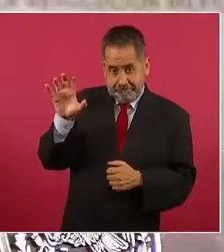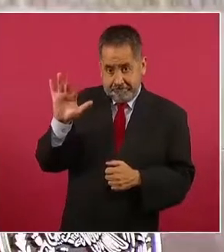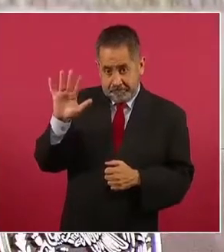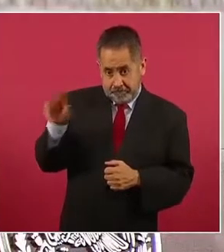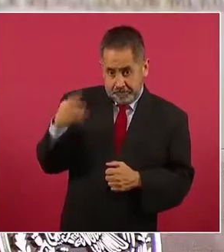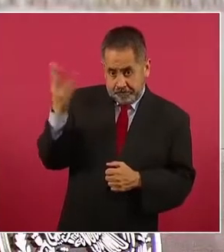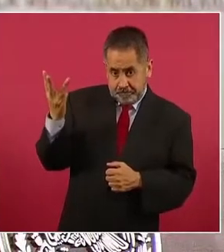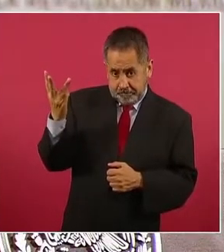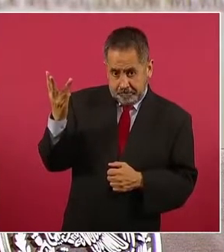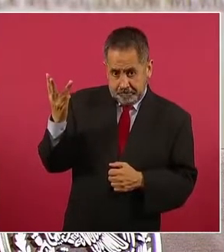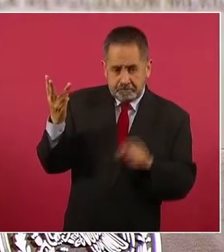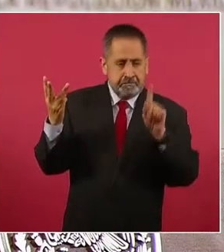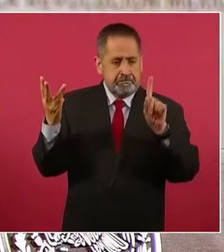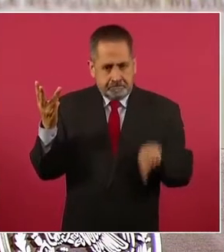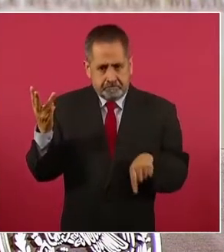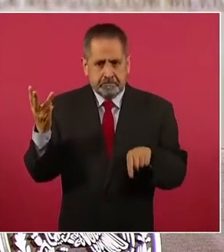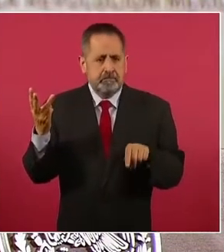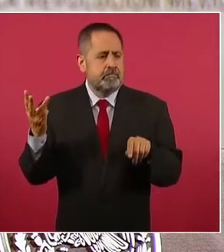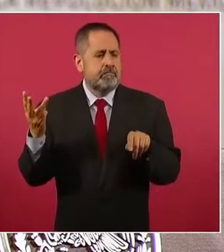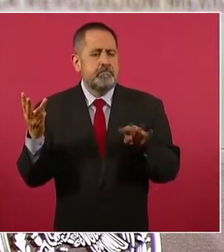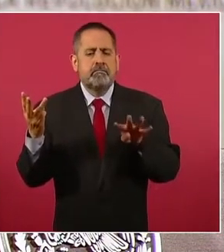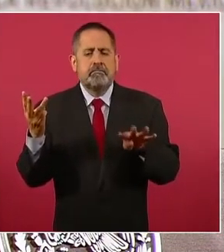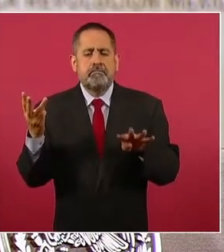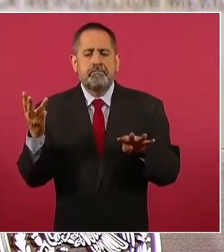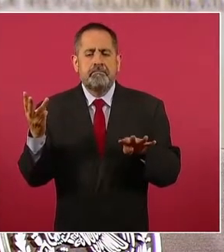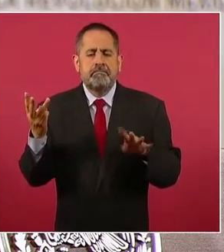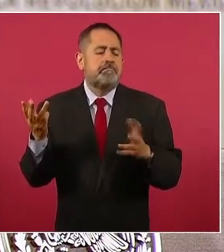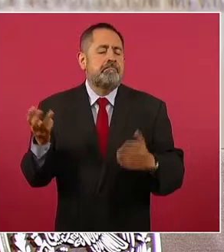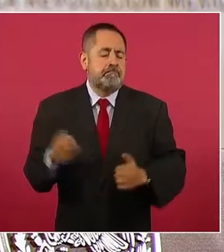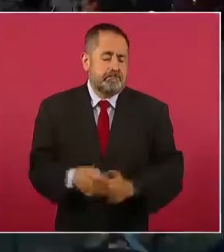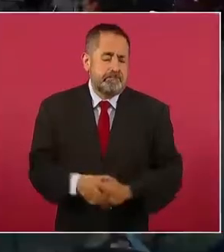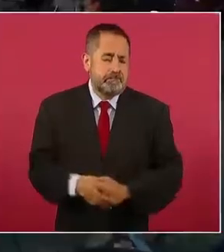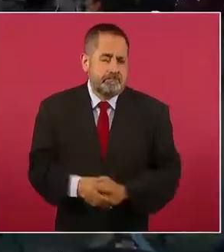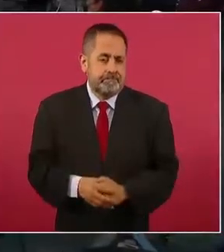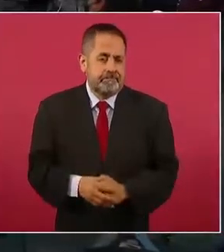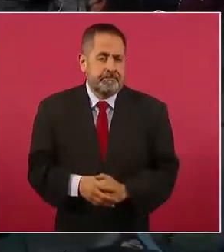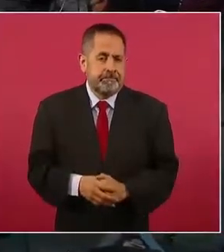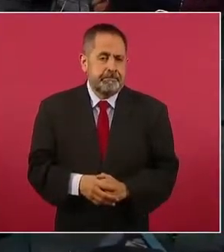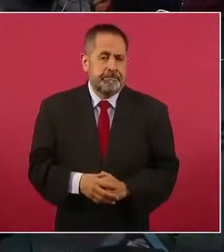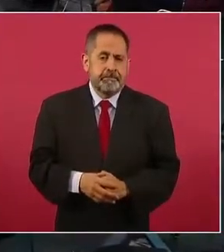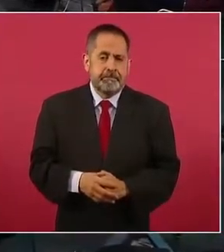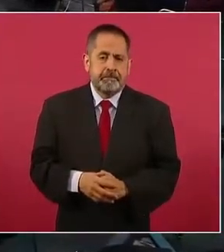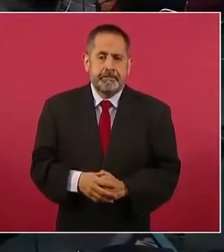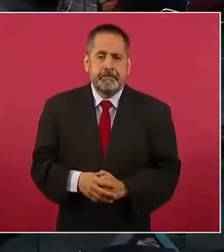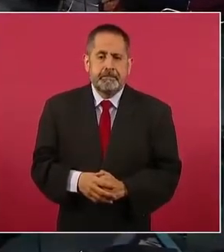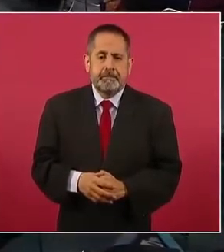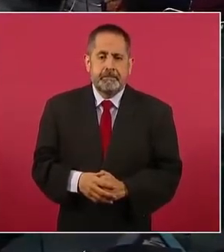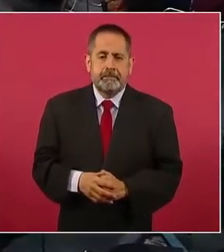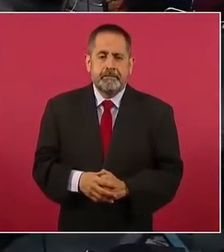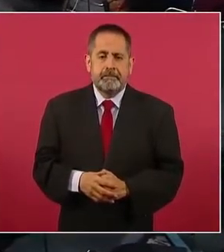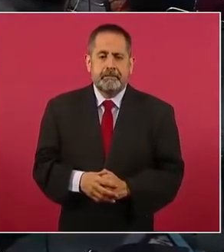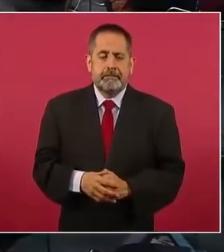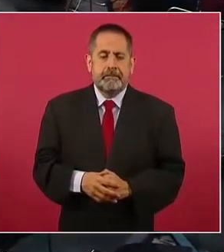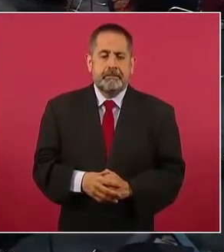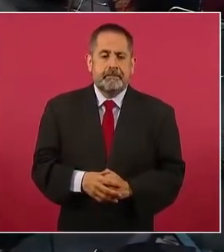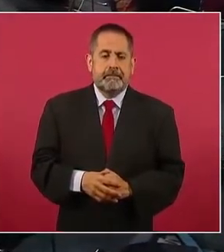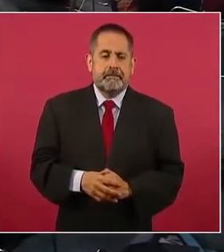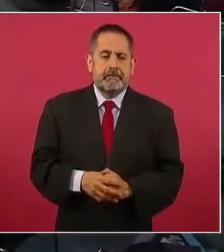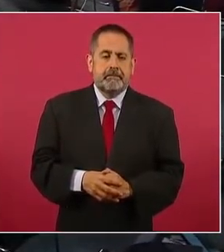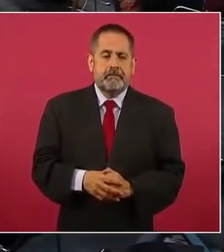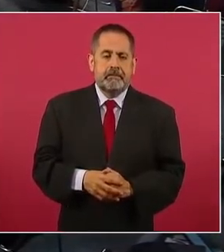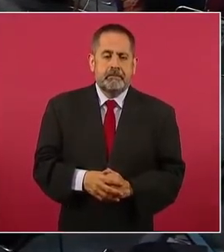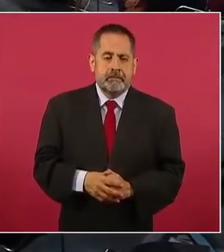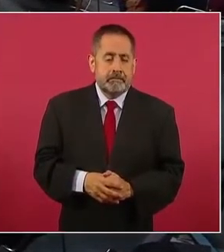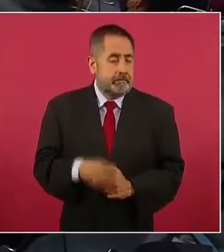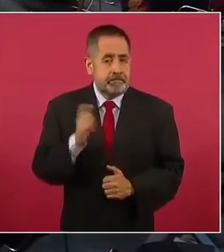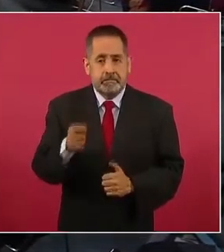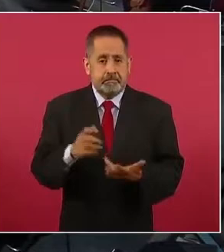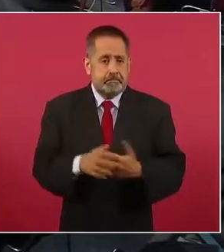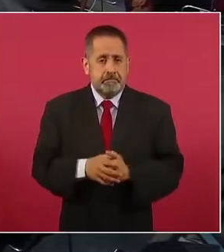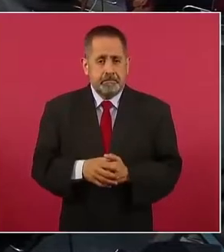es